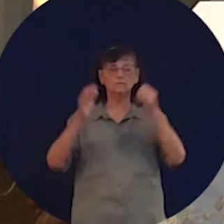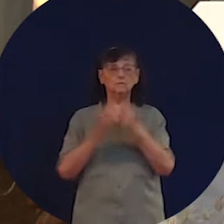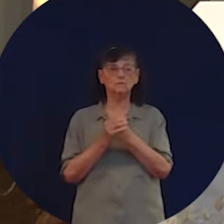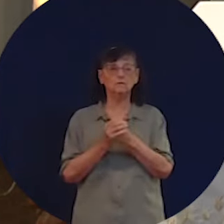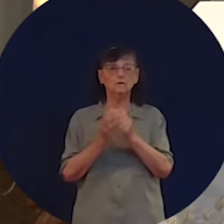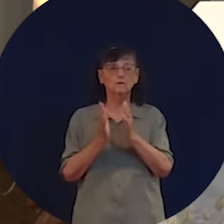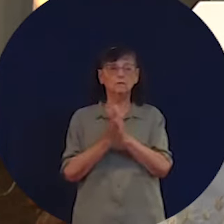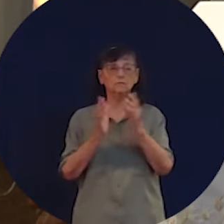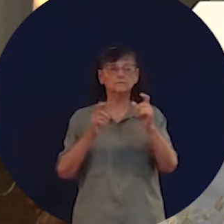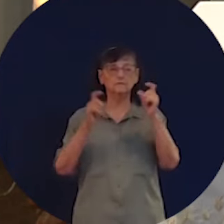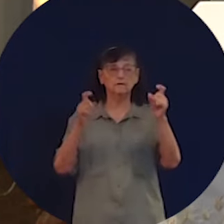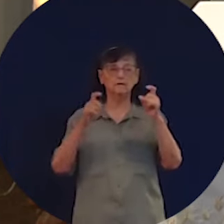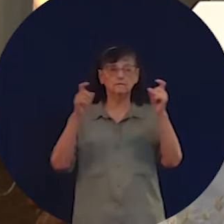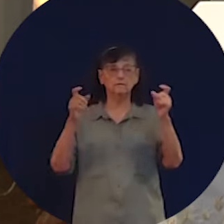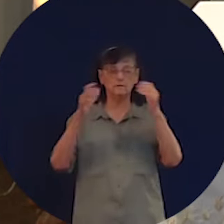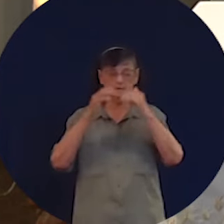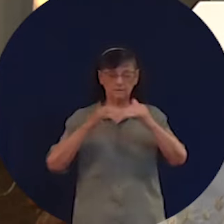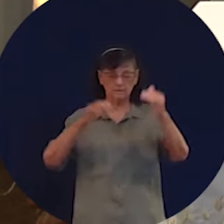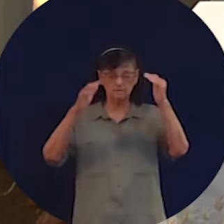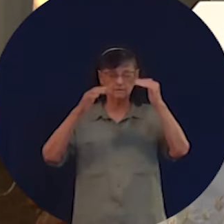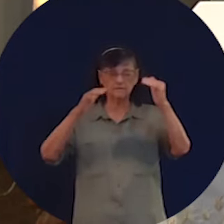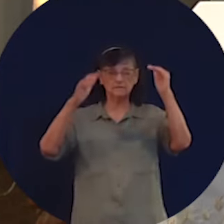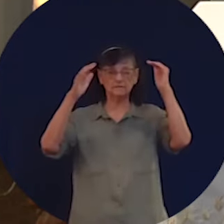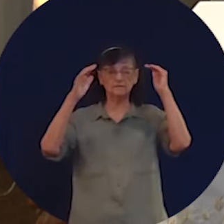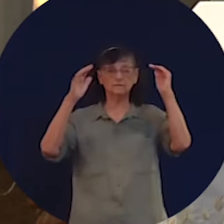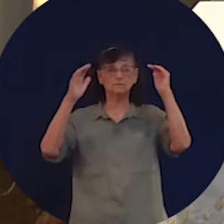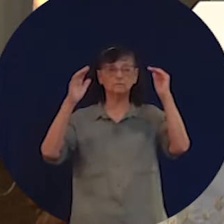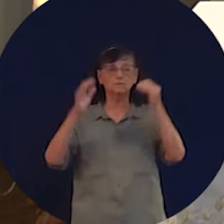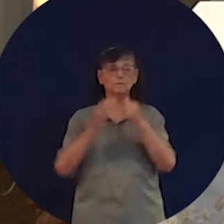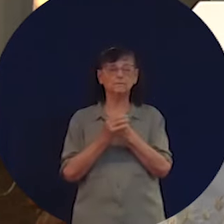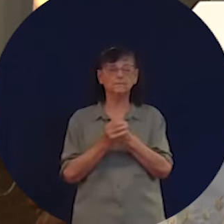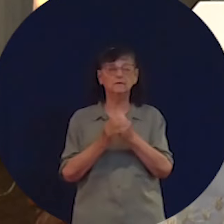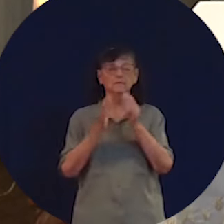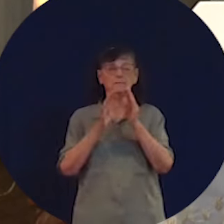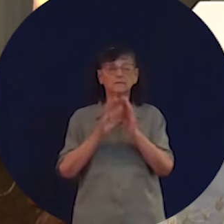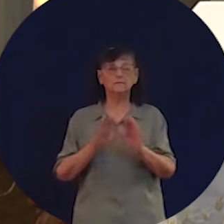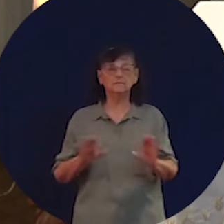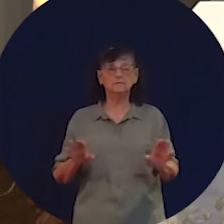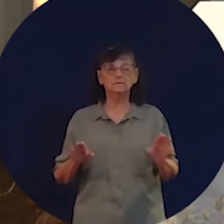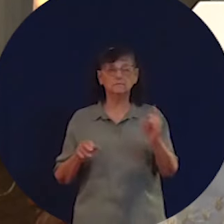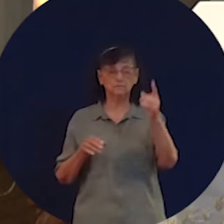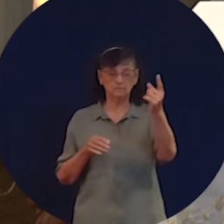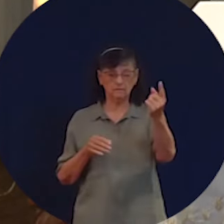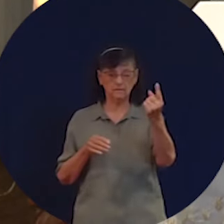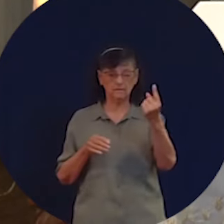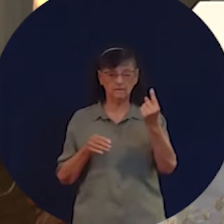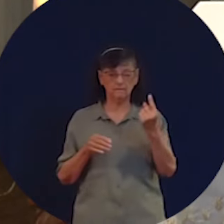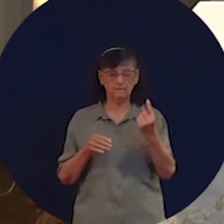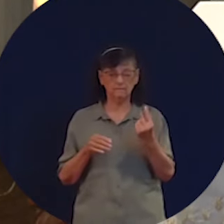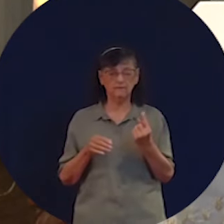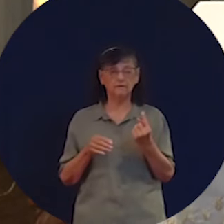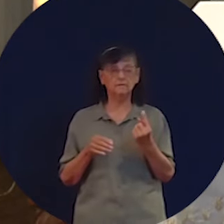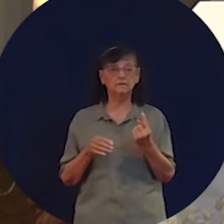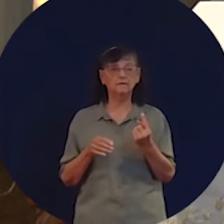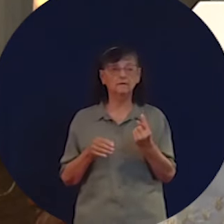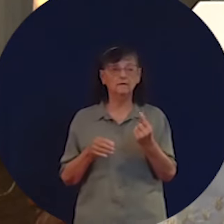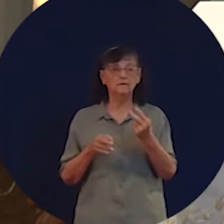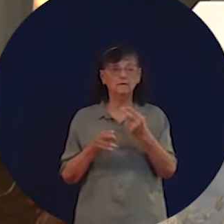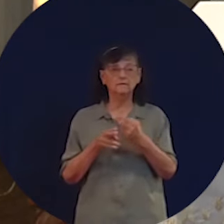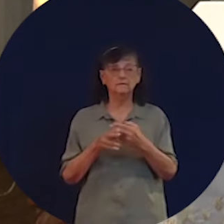cielo, hosana en el cielo. Bendito el que